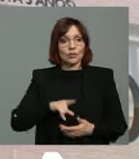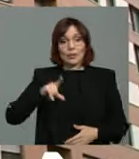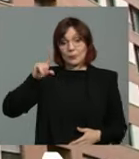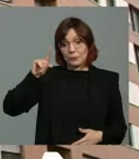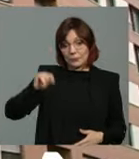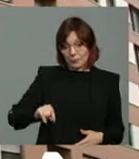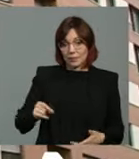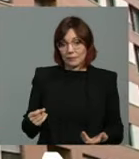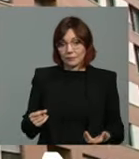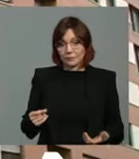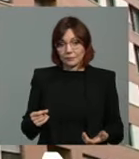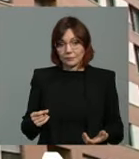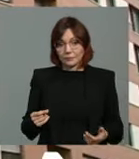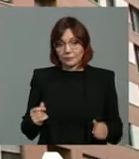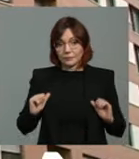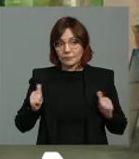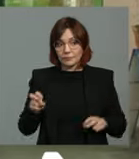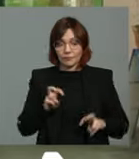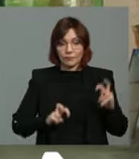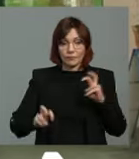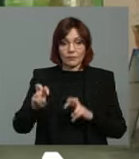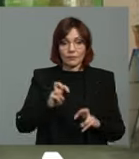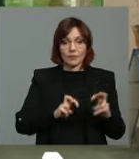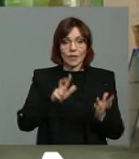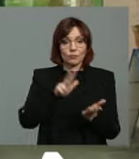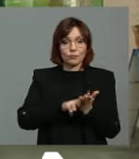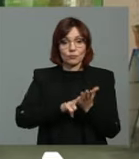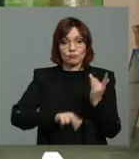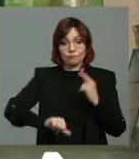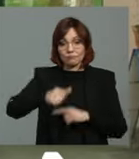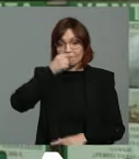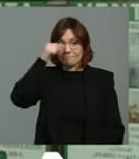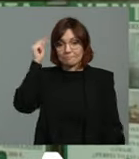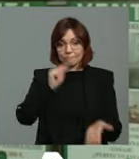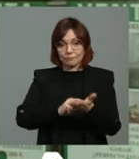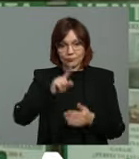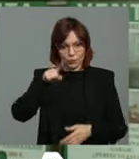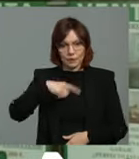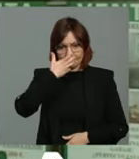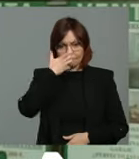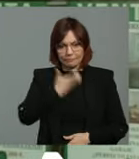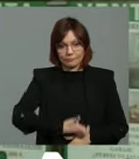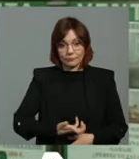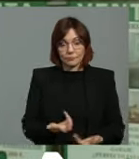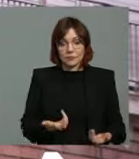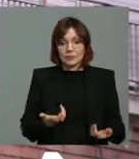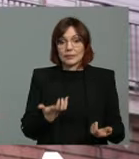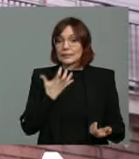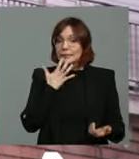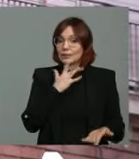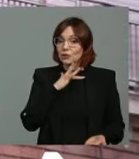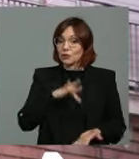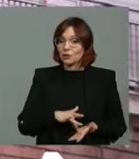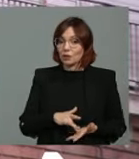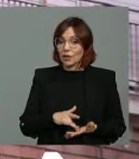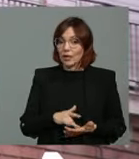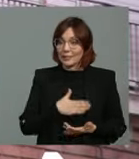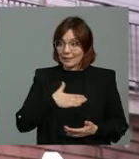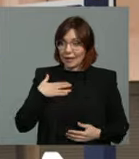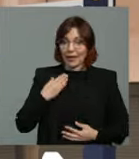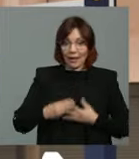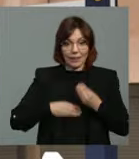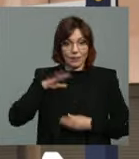cuenta además que el proceso de búsqueda y de concesión de una hipoteca no es una cosa de hoy para mañana se tarda bastante tiempo por lo tanto quienes estén pensando en dar el paso Es